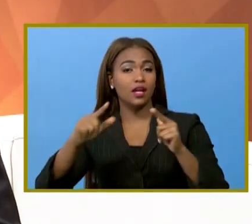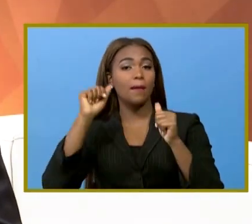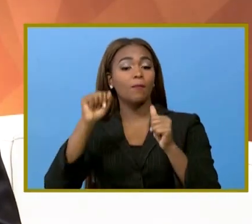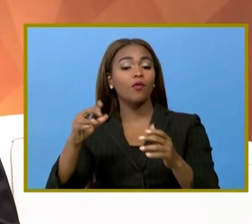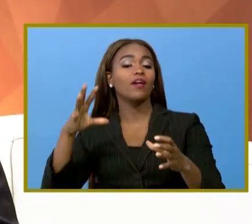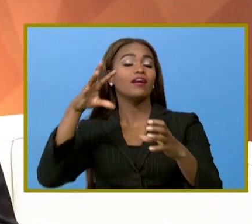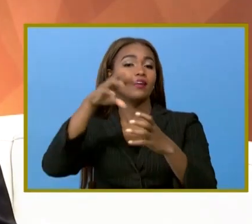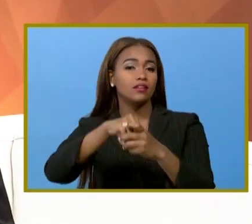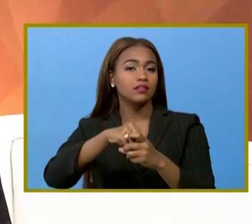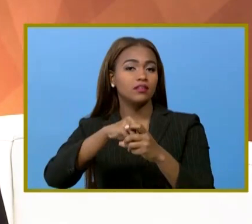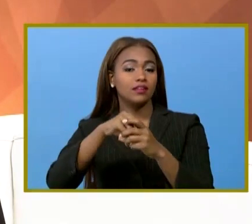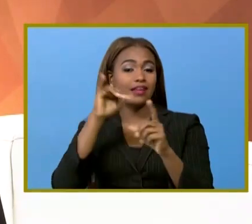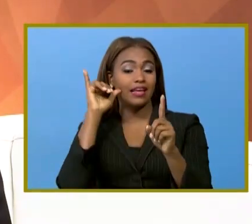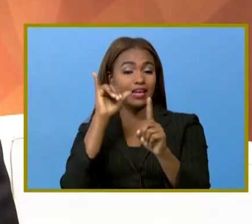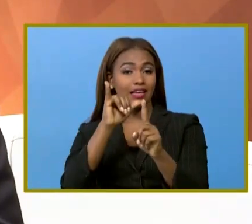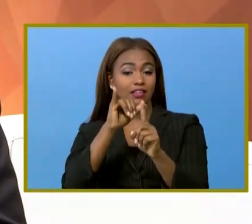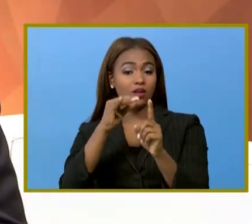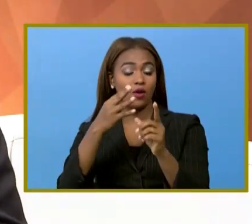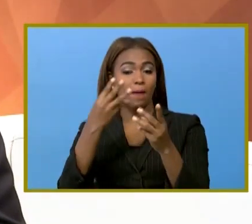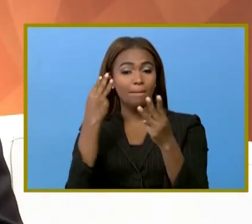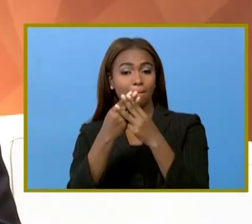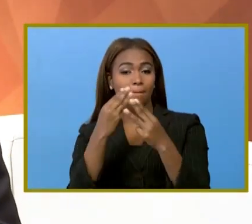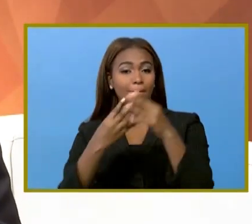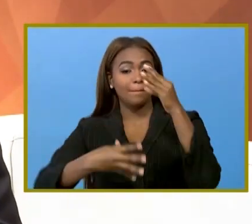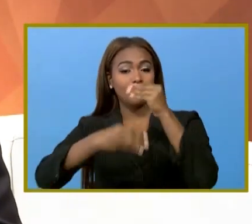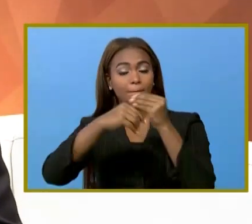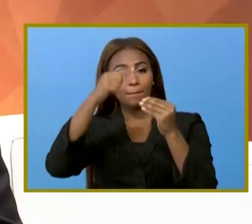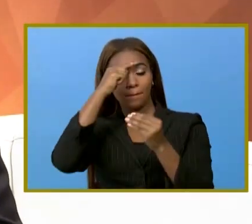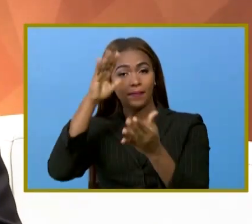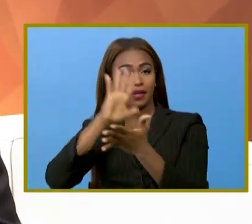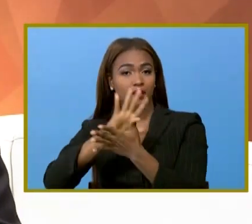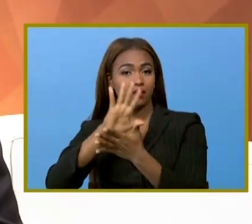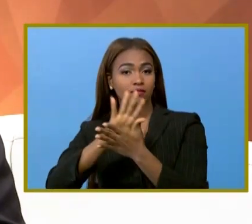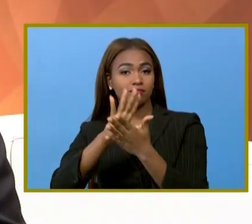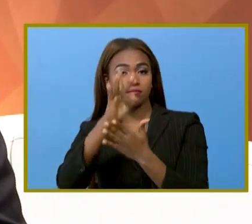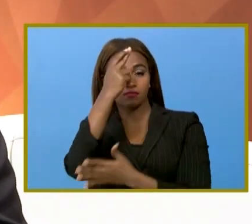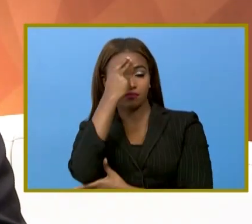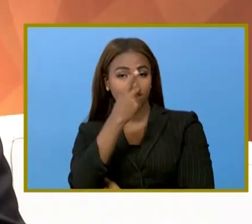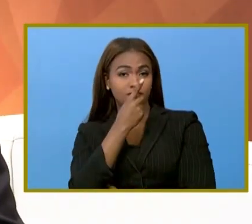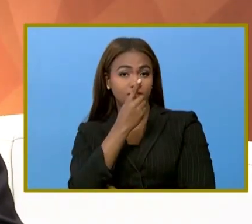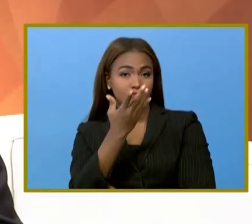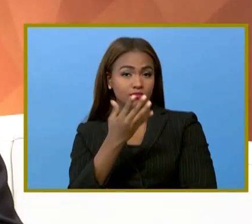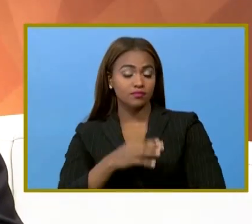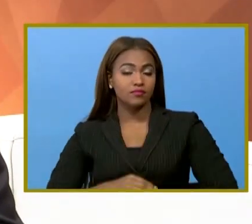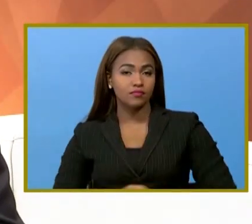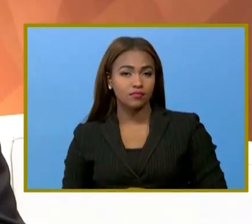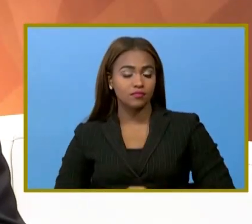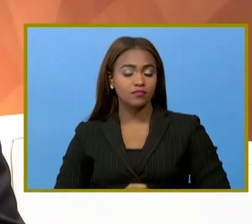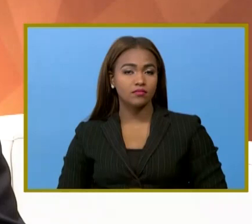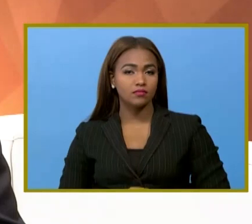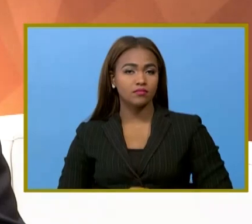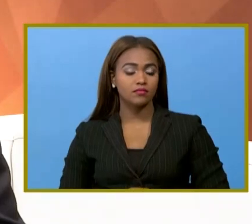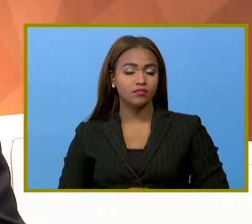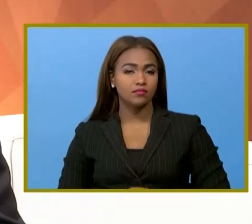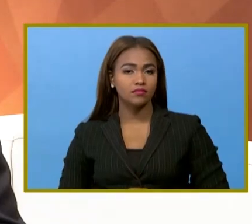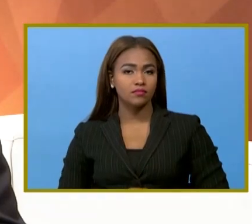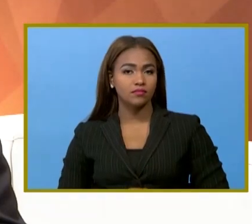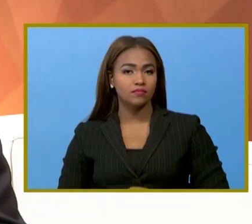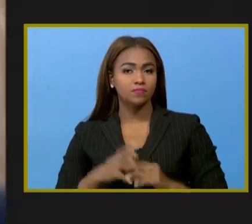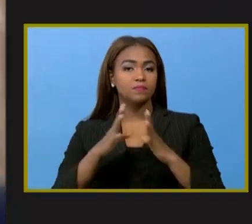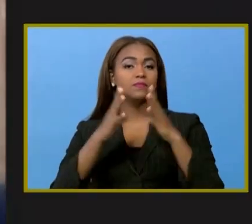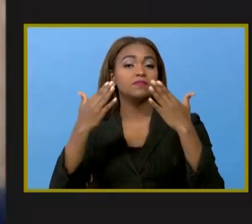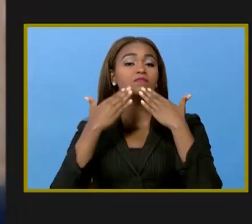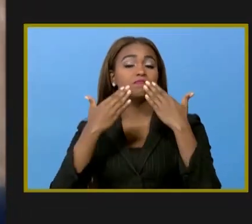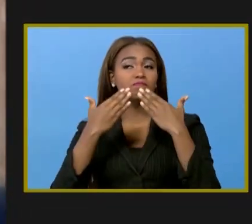incluido como una materia más en las escuelas de la República Dominicana? Muchas gracias.